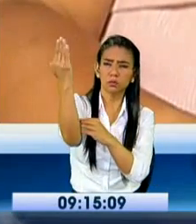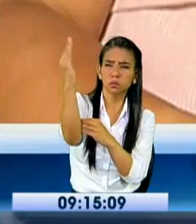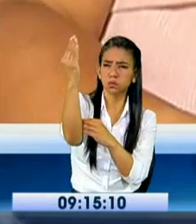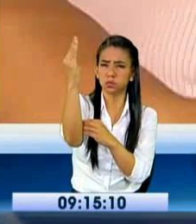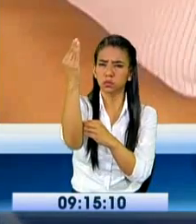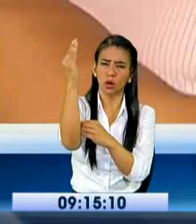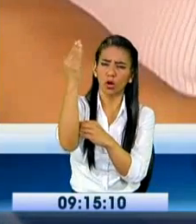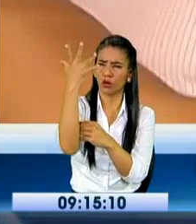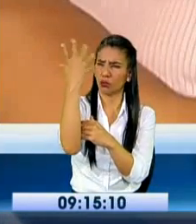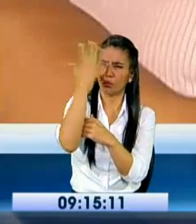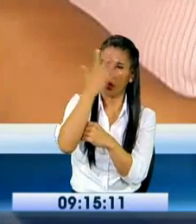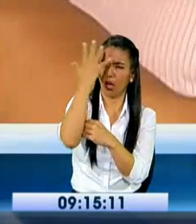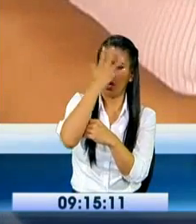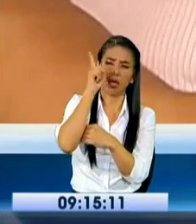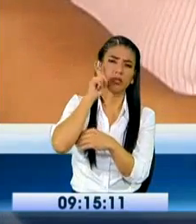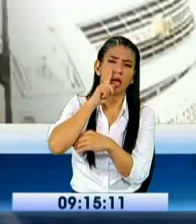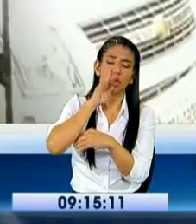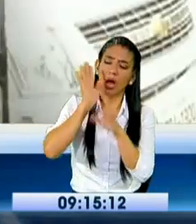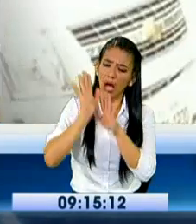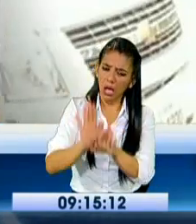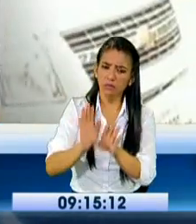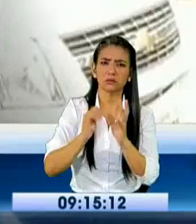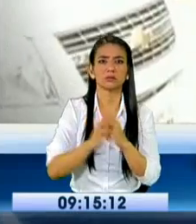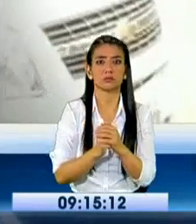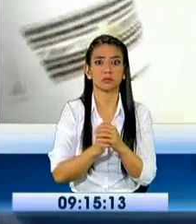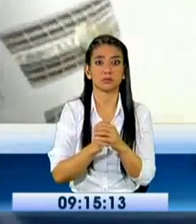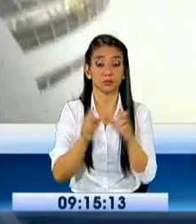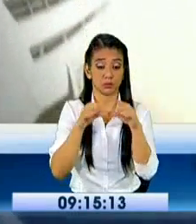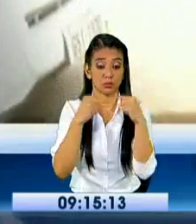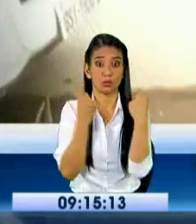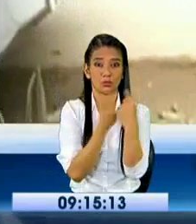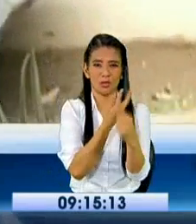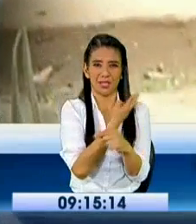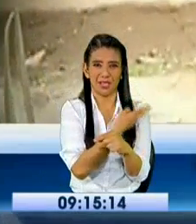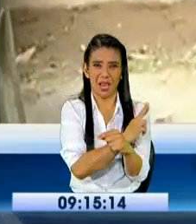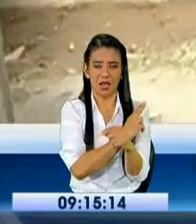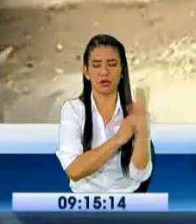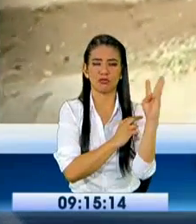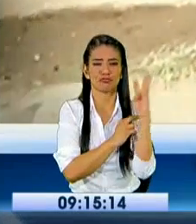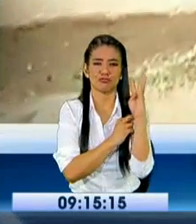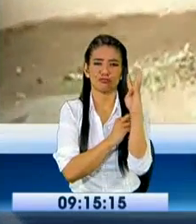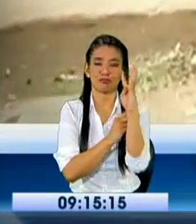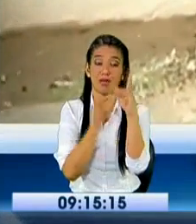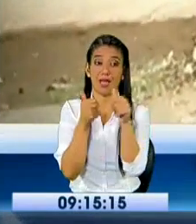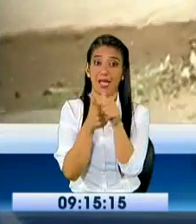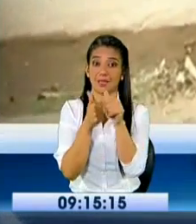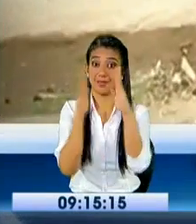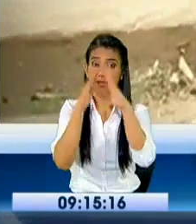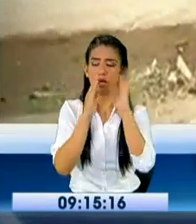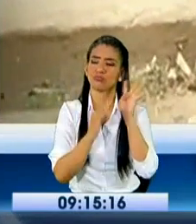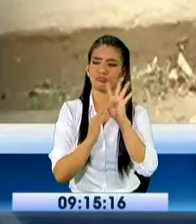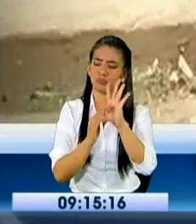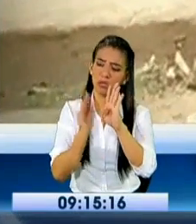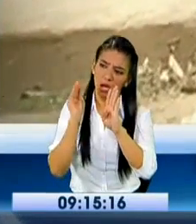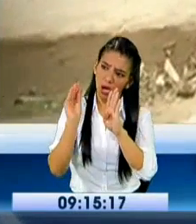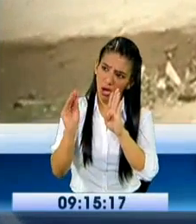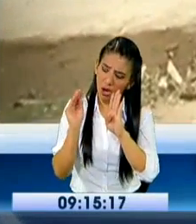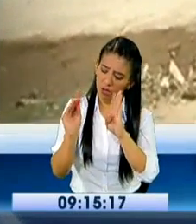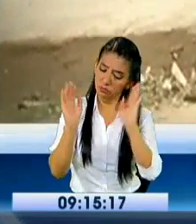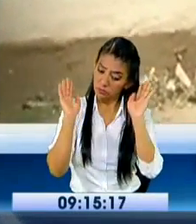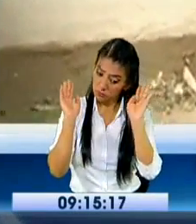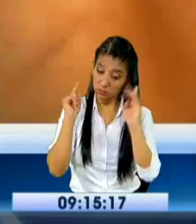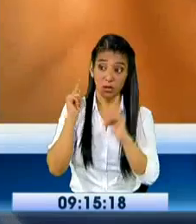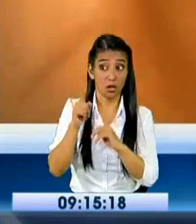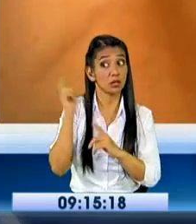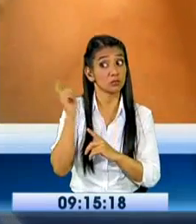oscura. Y así duraron 5 días. Un grupo de religiosos que pasaban en ese momento junto a su vivienda le advirtieron que se